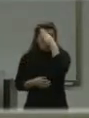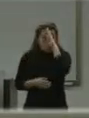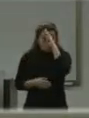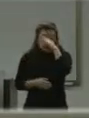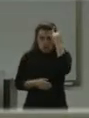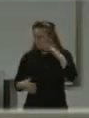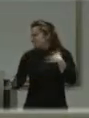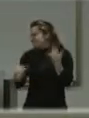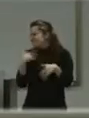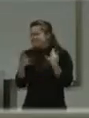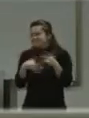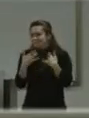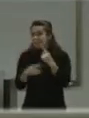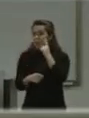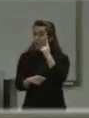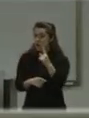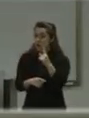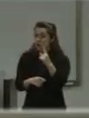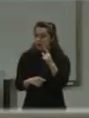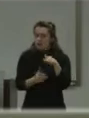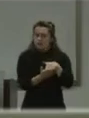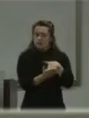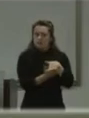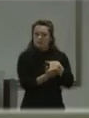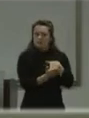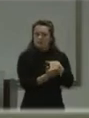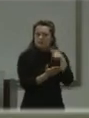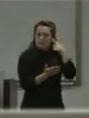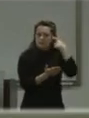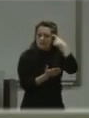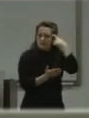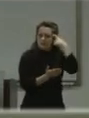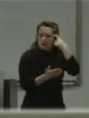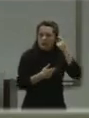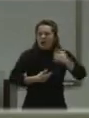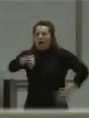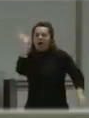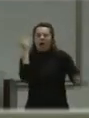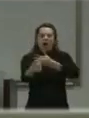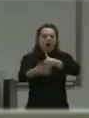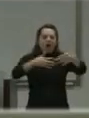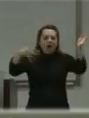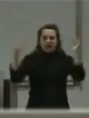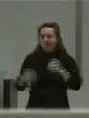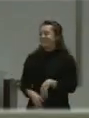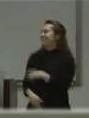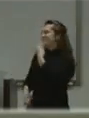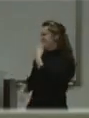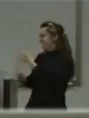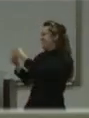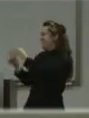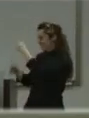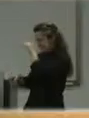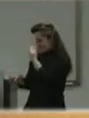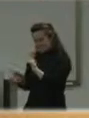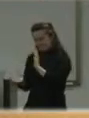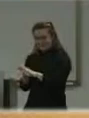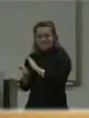diviértanse pero no se arriesguen demasiado ni lo hagan irresponsablemente como el